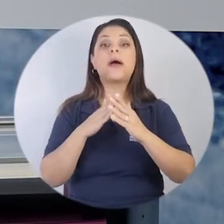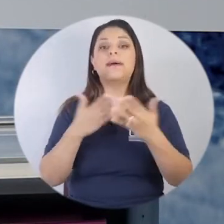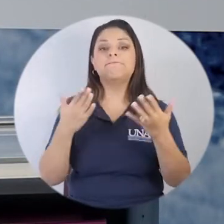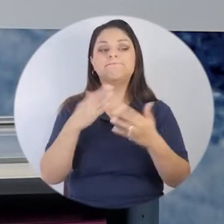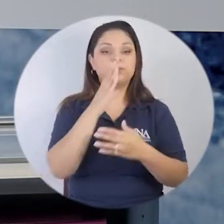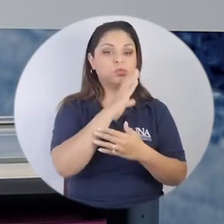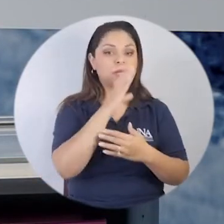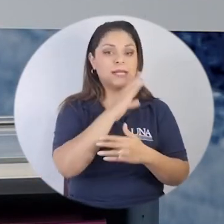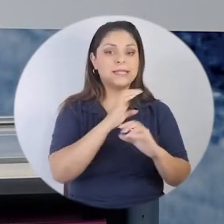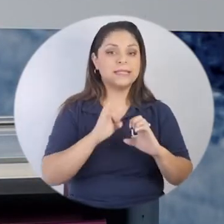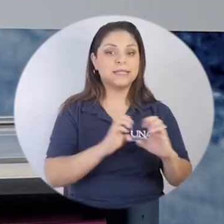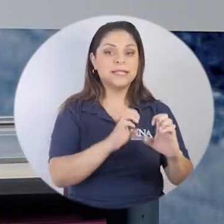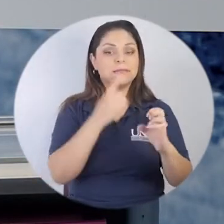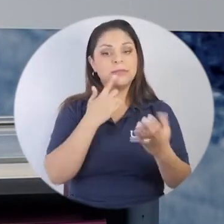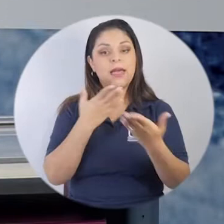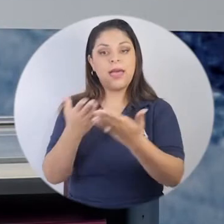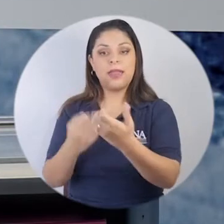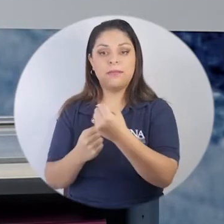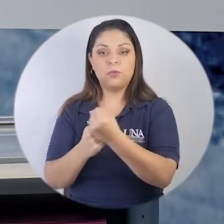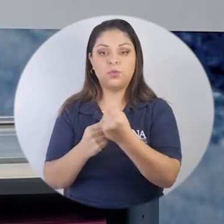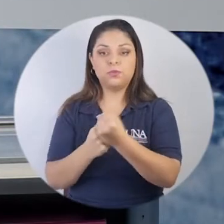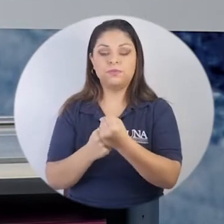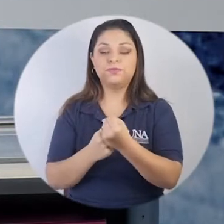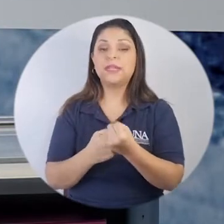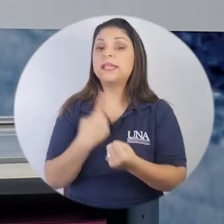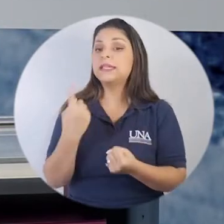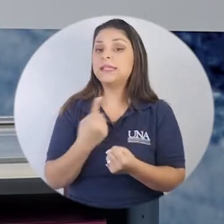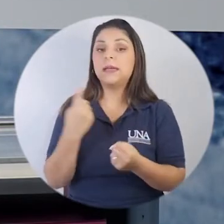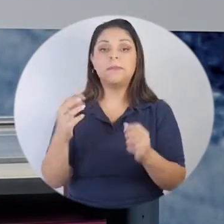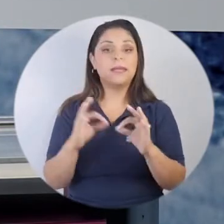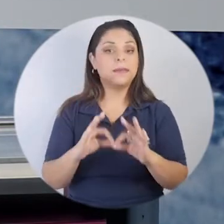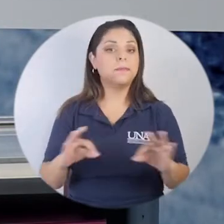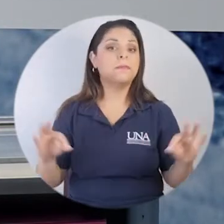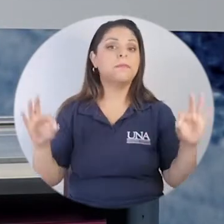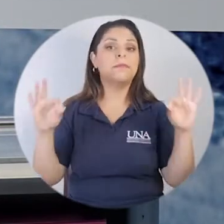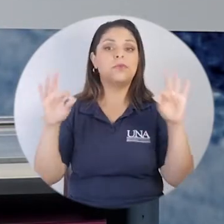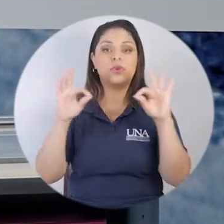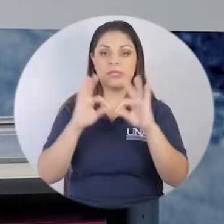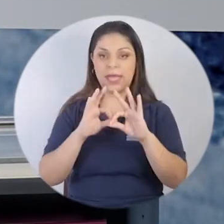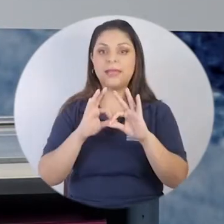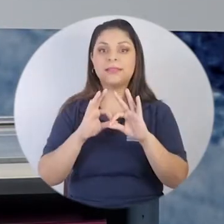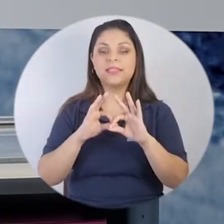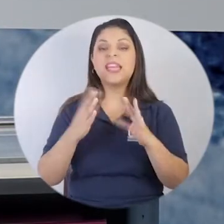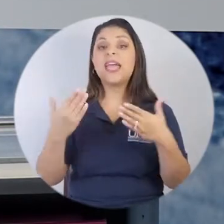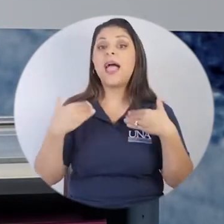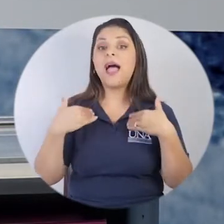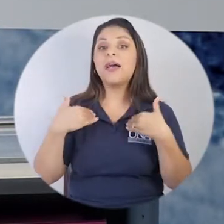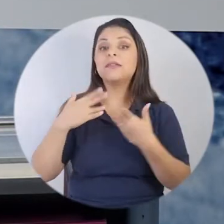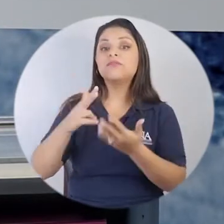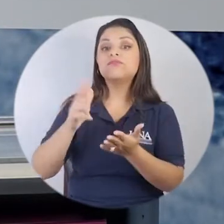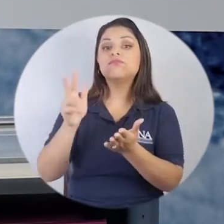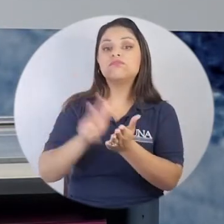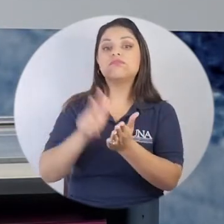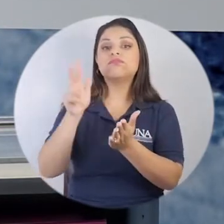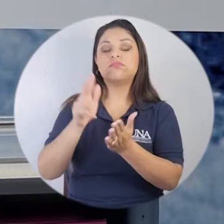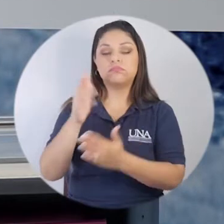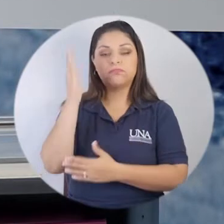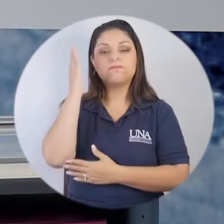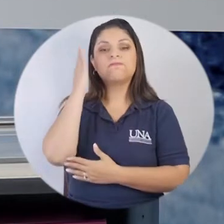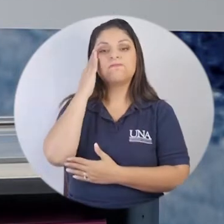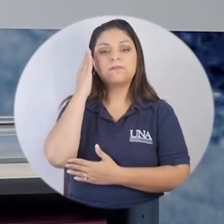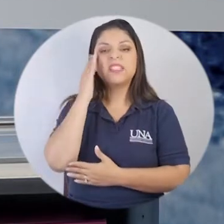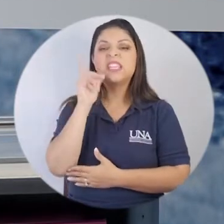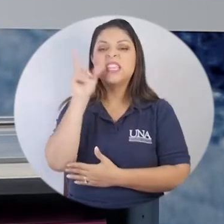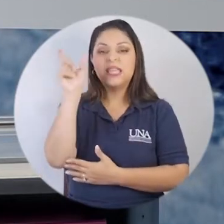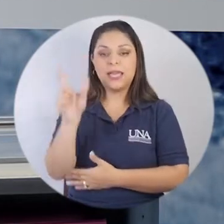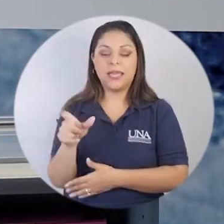las estrategias, ¿verdad? Para brindarles el apoyo. Sí, es muy importante entonces estos procesos siempre, ¿verdad? Como les decía antes, el consentimiento, ¿verdad?